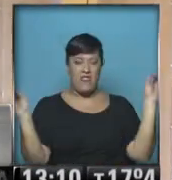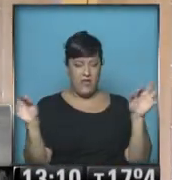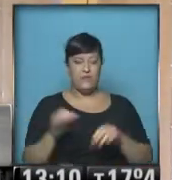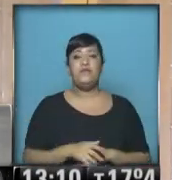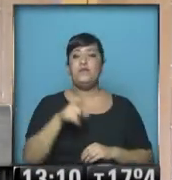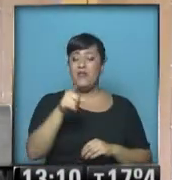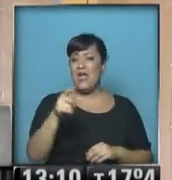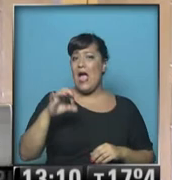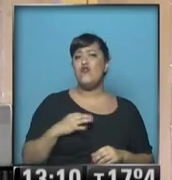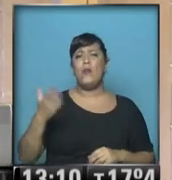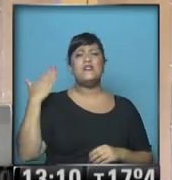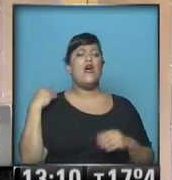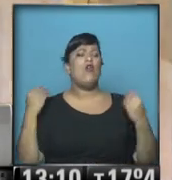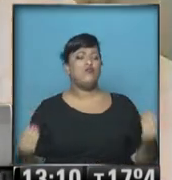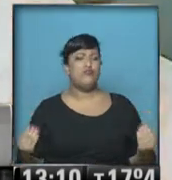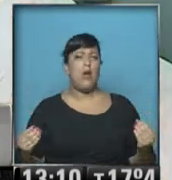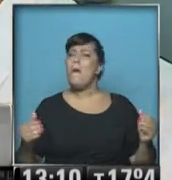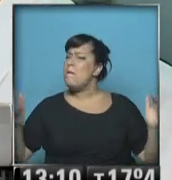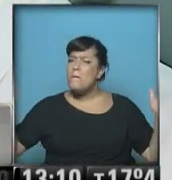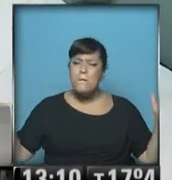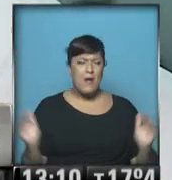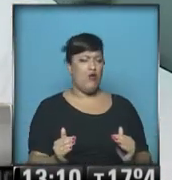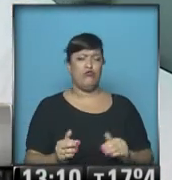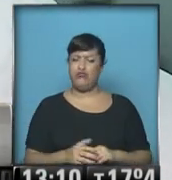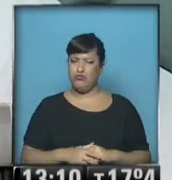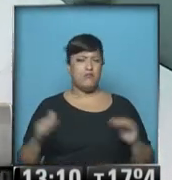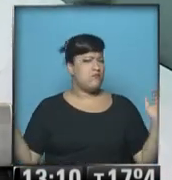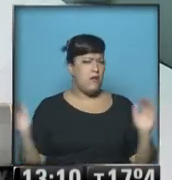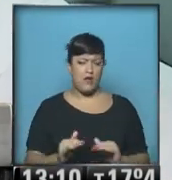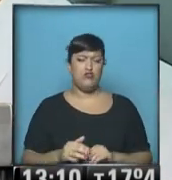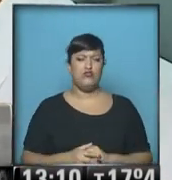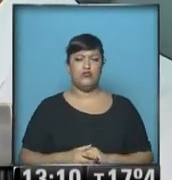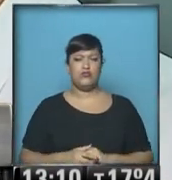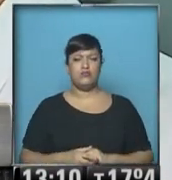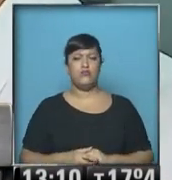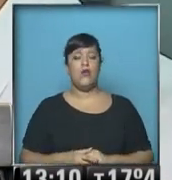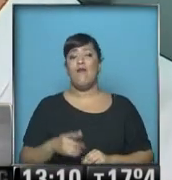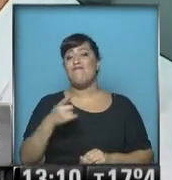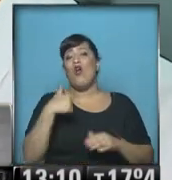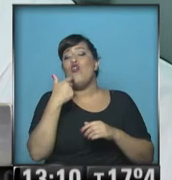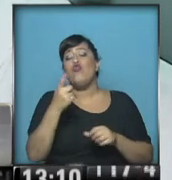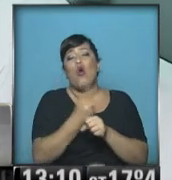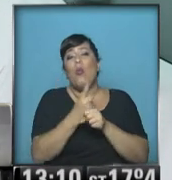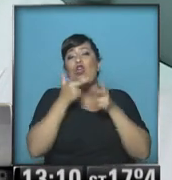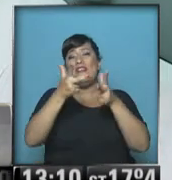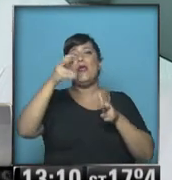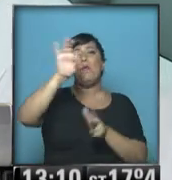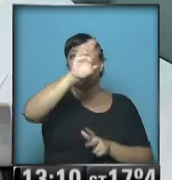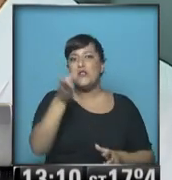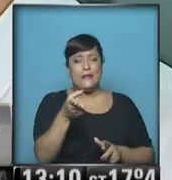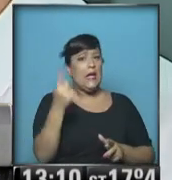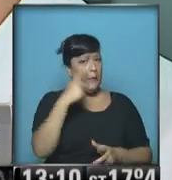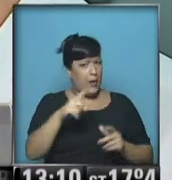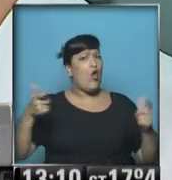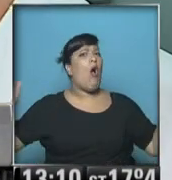anterior. Muchísimo menos. No podía decir un porcentaje, pero ha disminuido